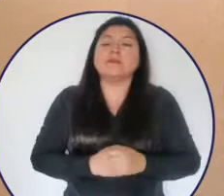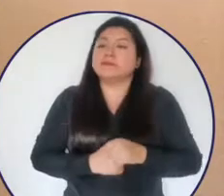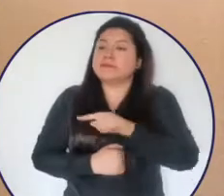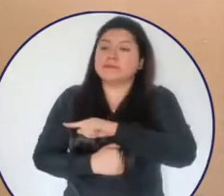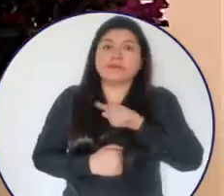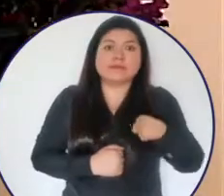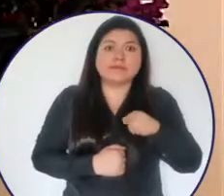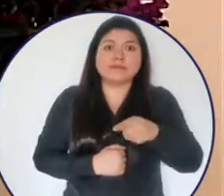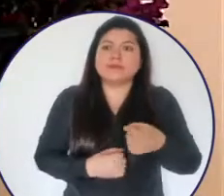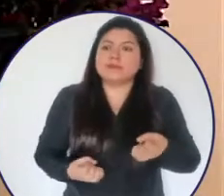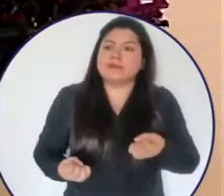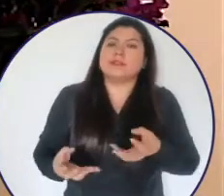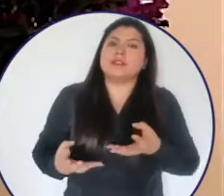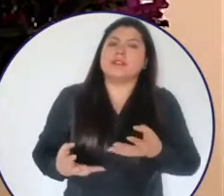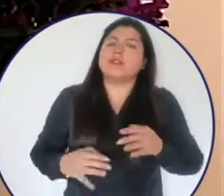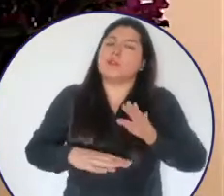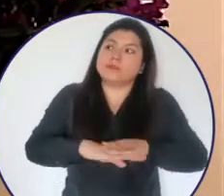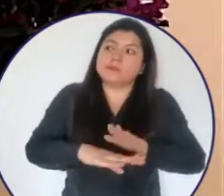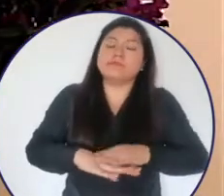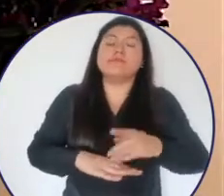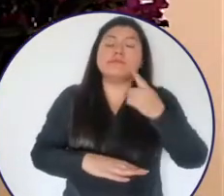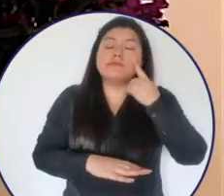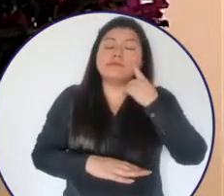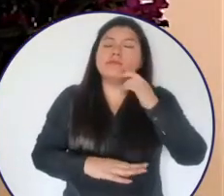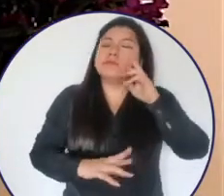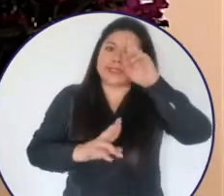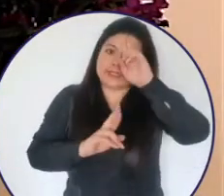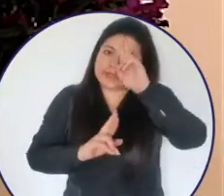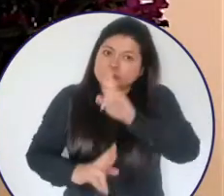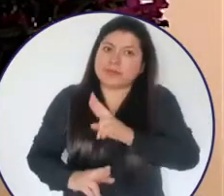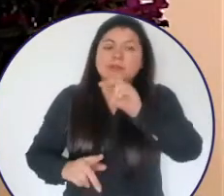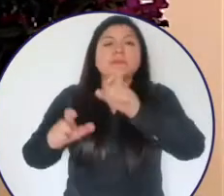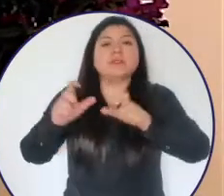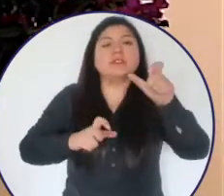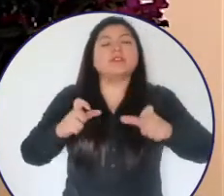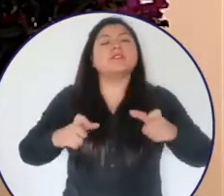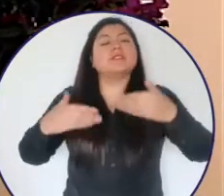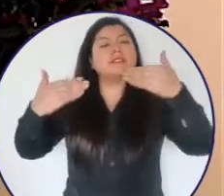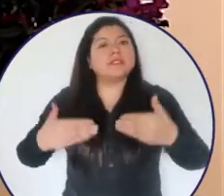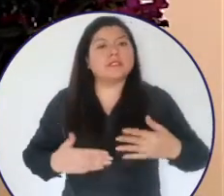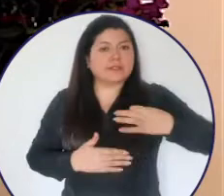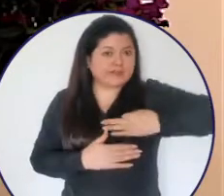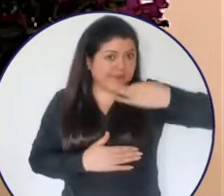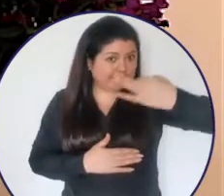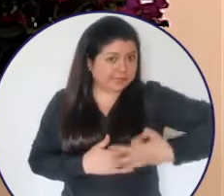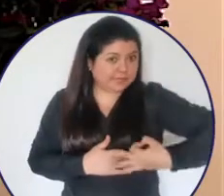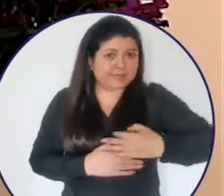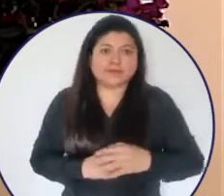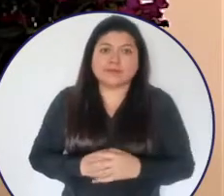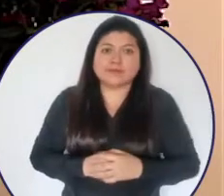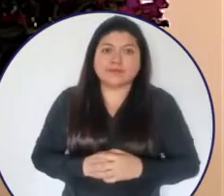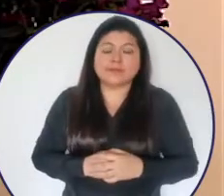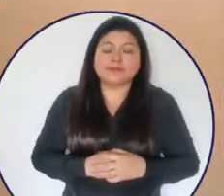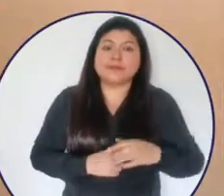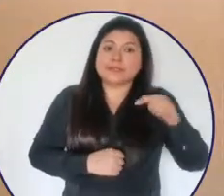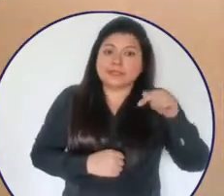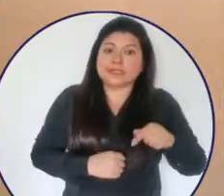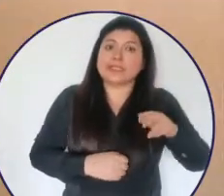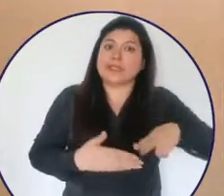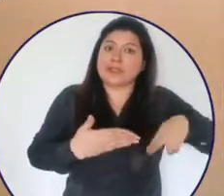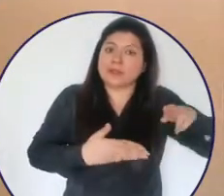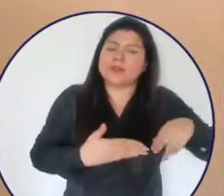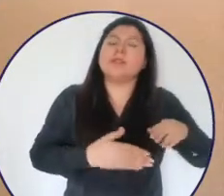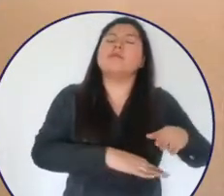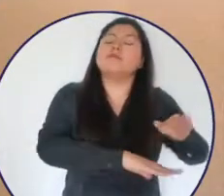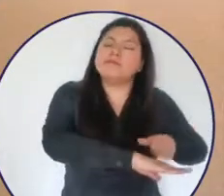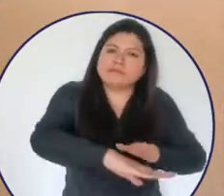la familia para promover el respeto a los derechos de las personas con discapacidad y su dignidad. También